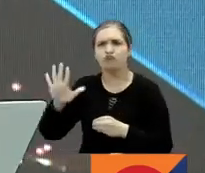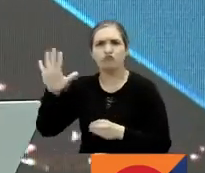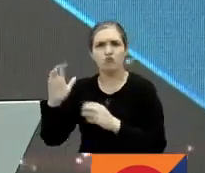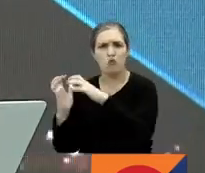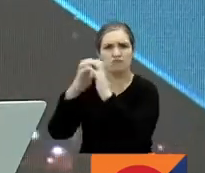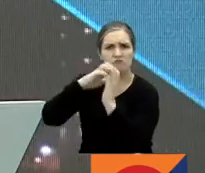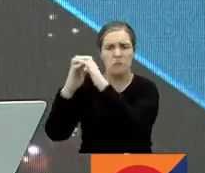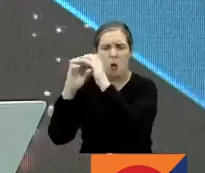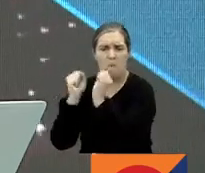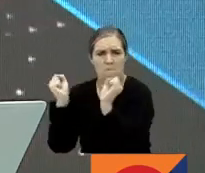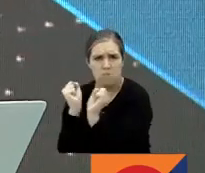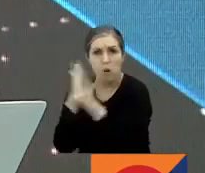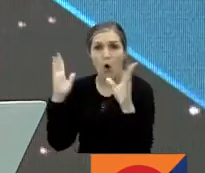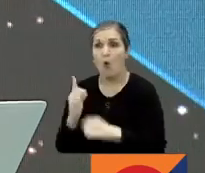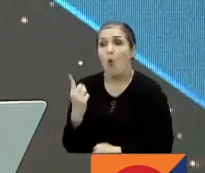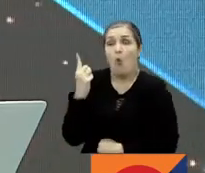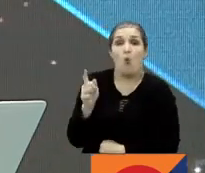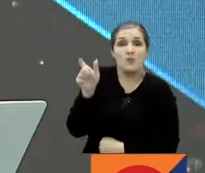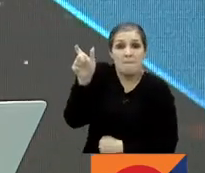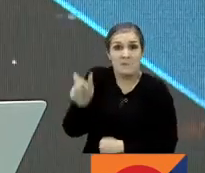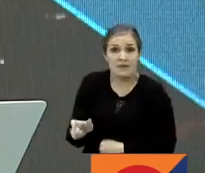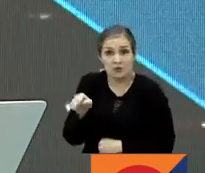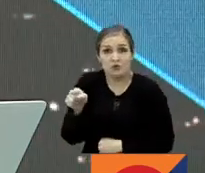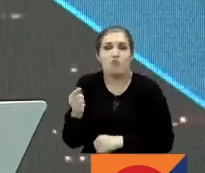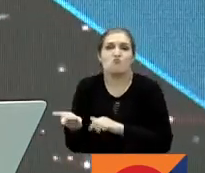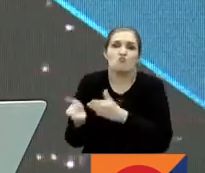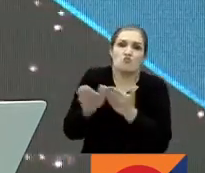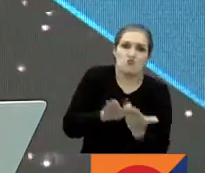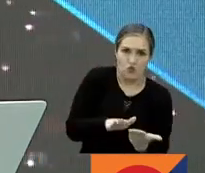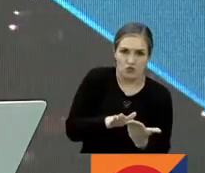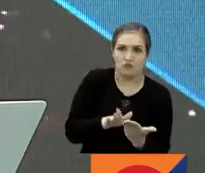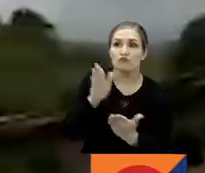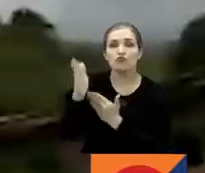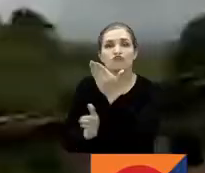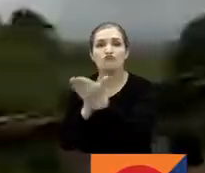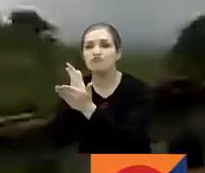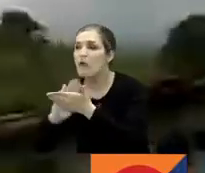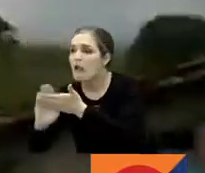murió un uniformado mientras regresaba de custodiar un proceso de restitución de tierras.